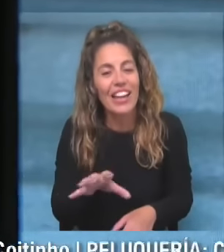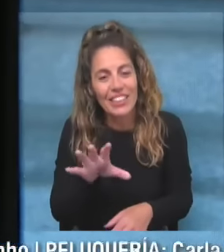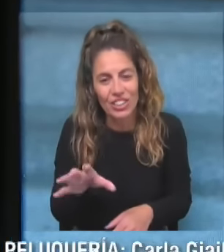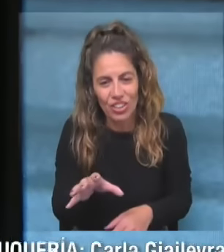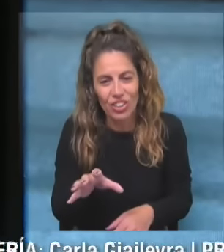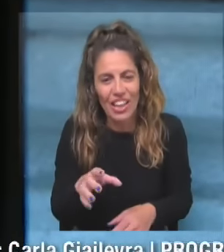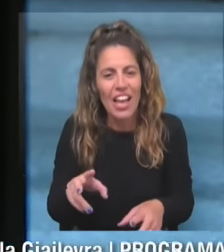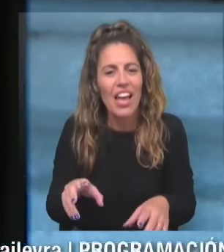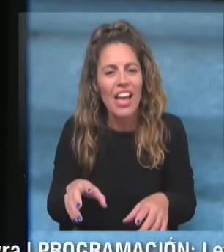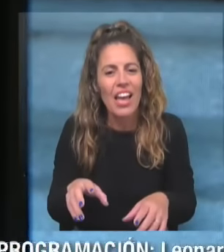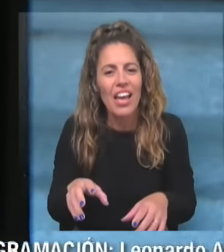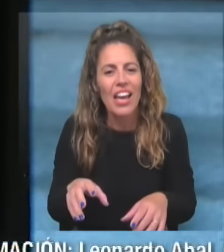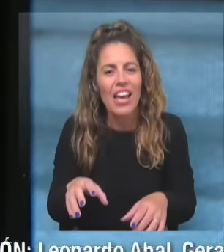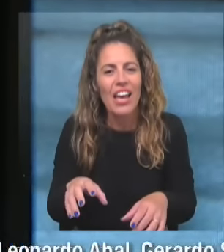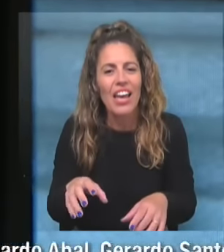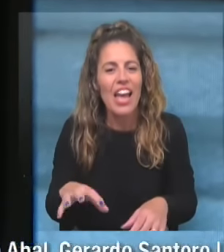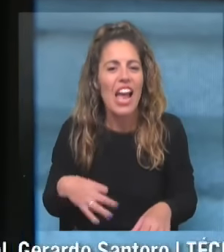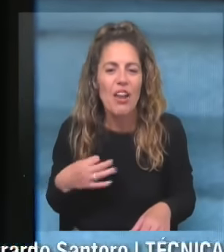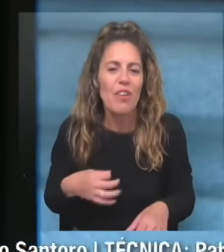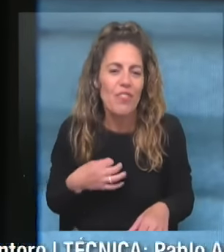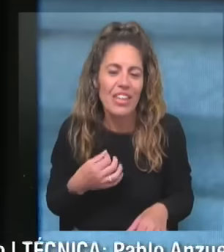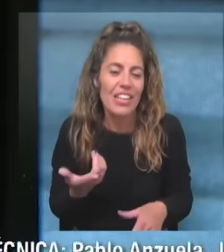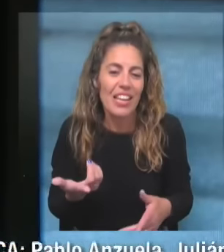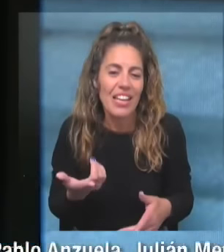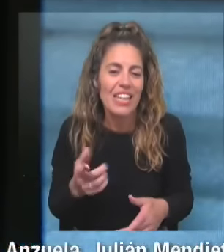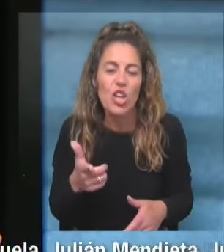el vivir sin responsabilidades es el paraíso de los ateos.